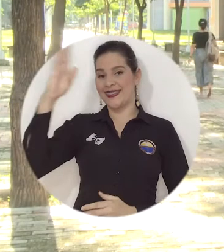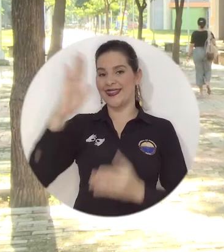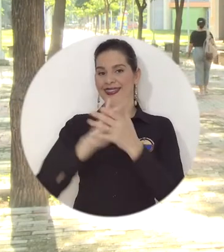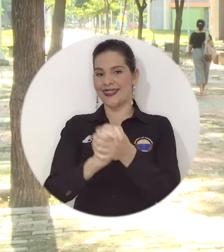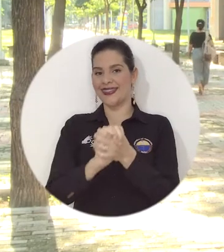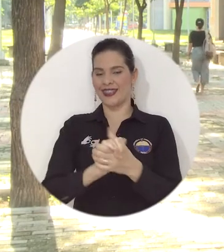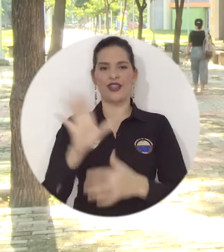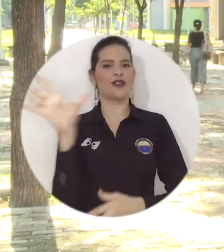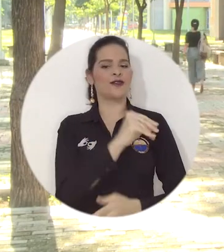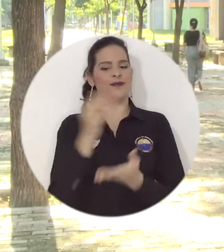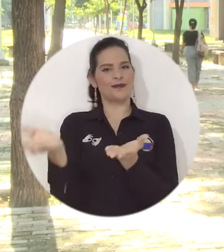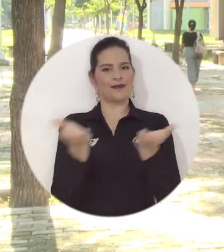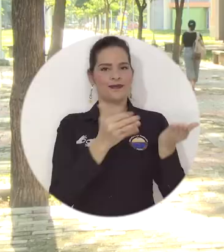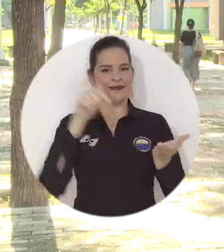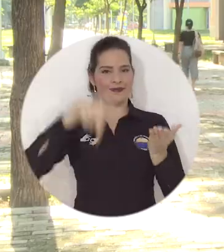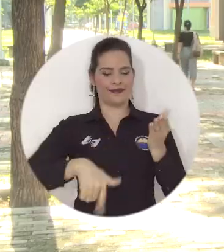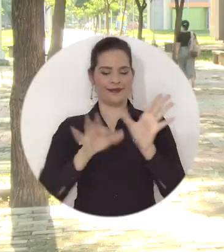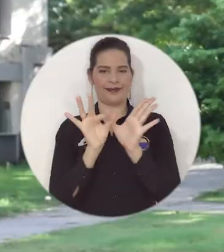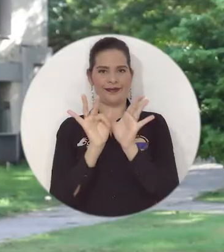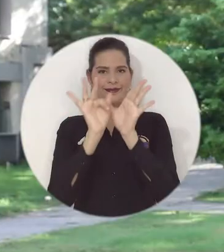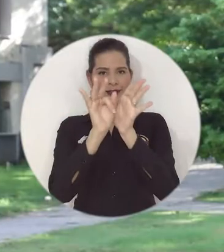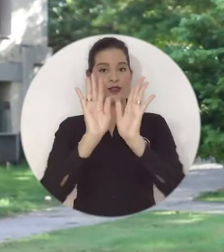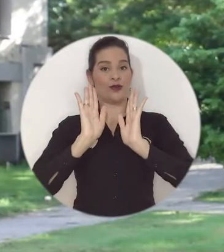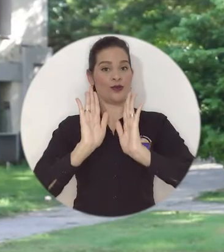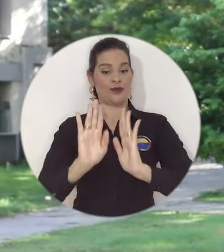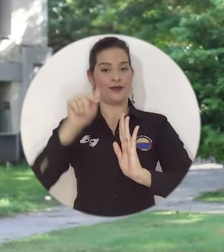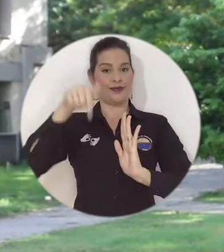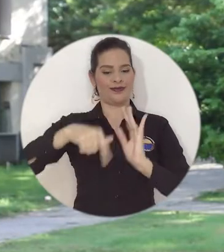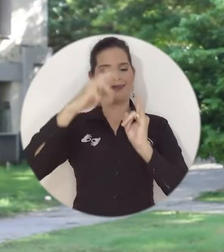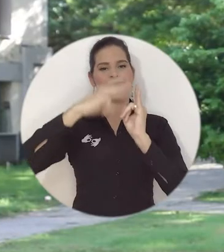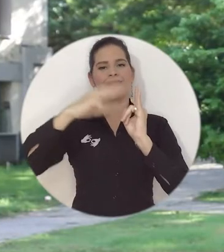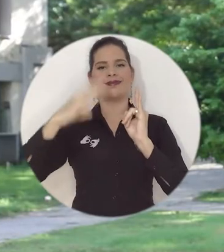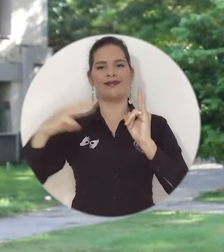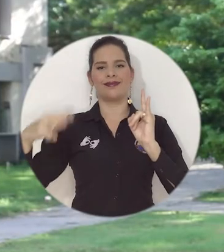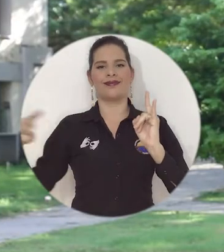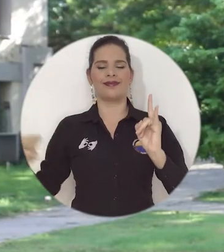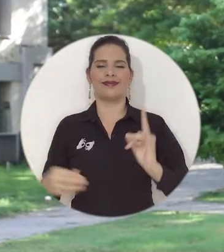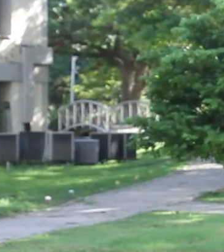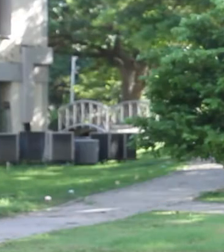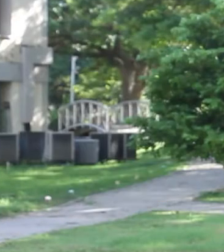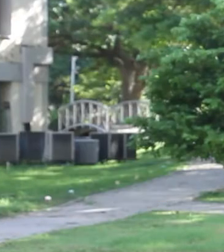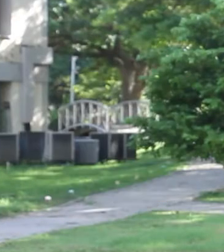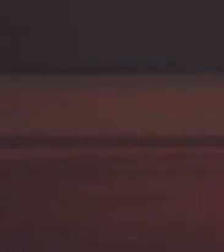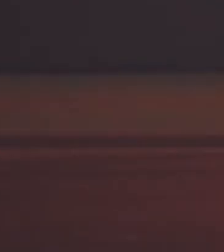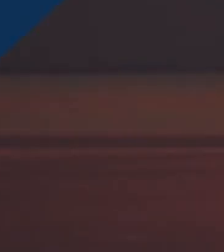¿Qué tal, amigos? Sean todos bienvenidos al Campus TV, programa institucional de la Universidad del Magdalena.